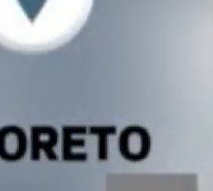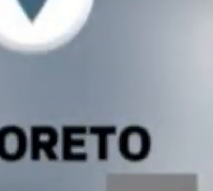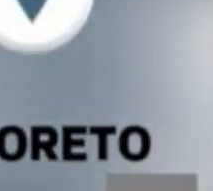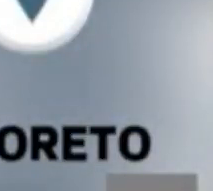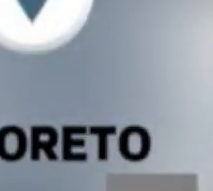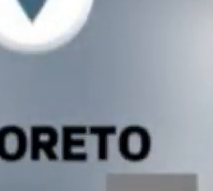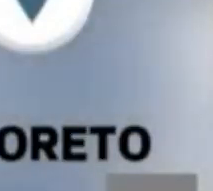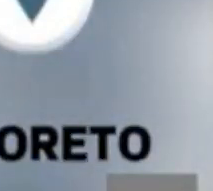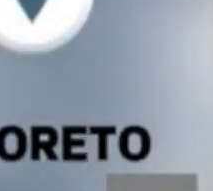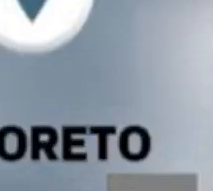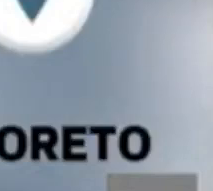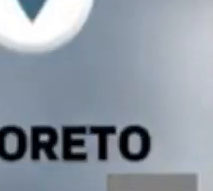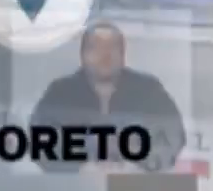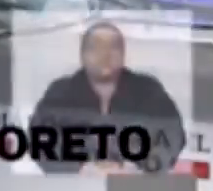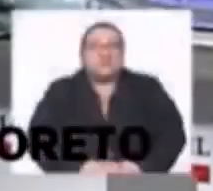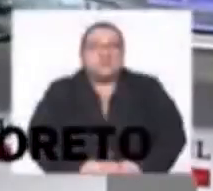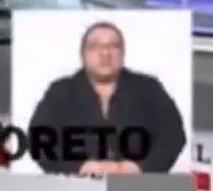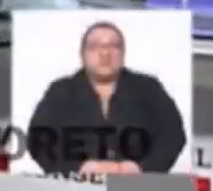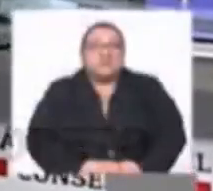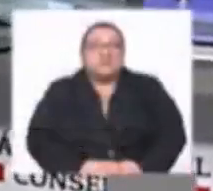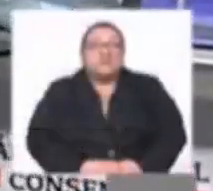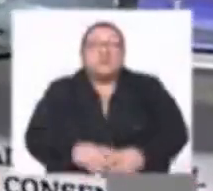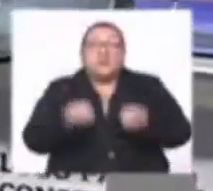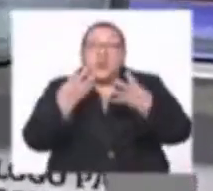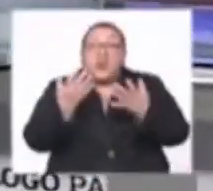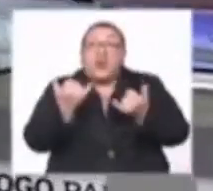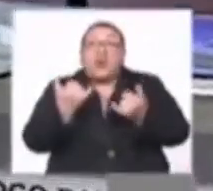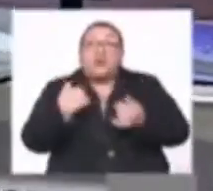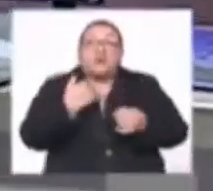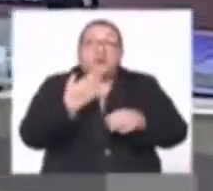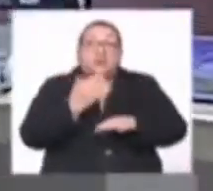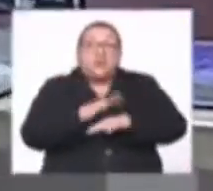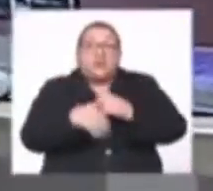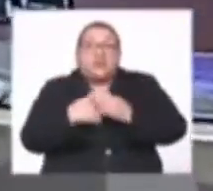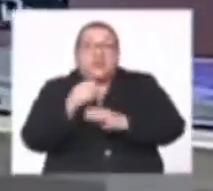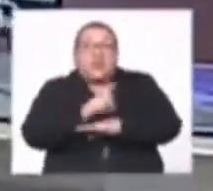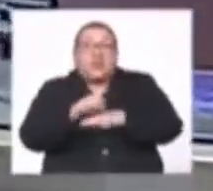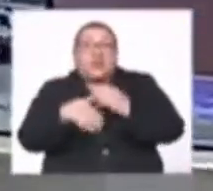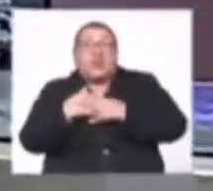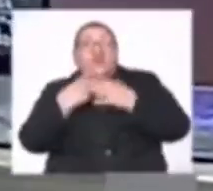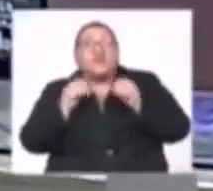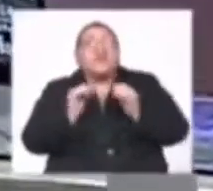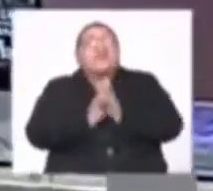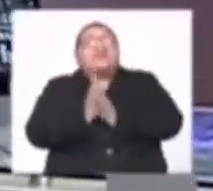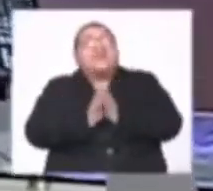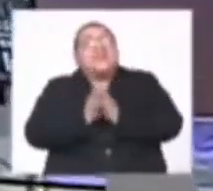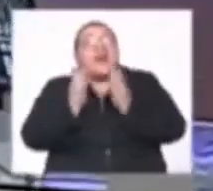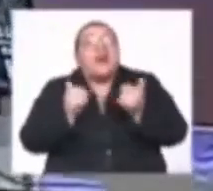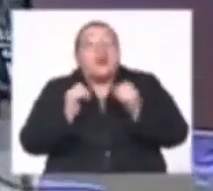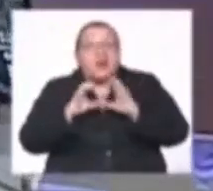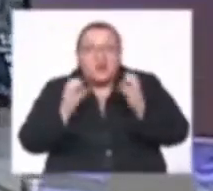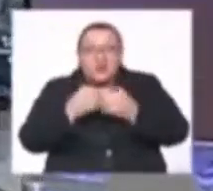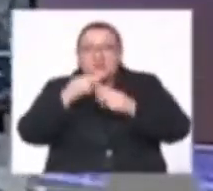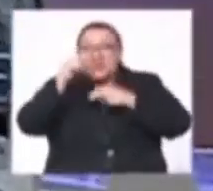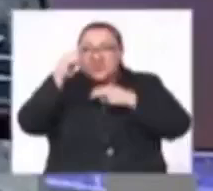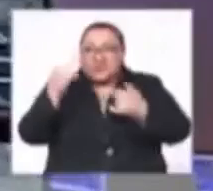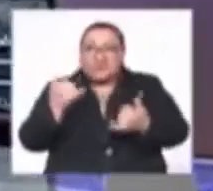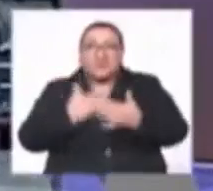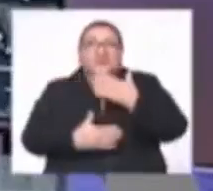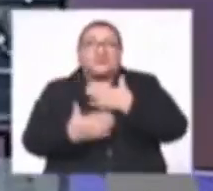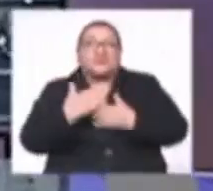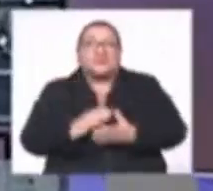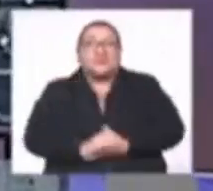grados centígrados. Vamos entonces con el desarrollo de nuestra información el día de hoy en Congreso Noticias,